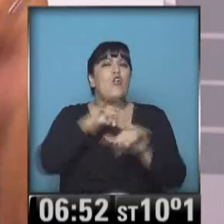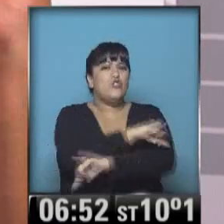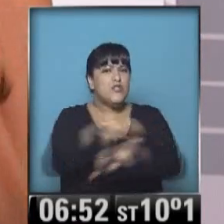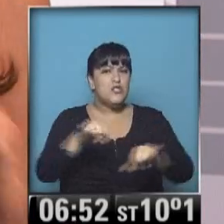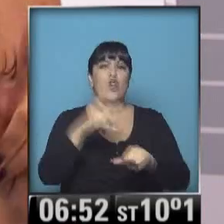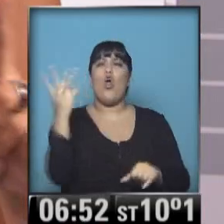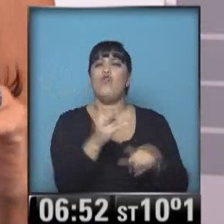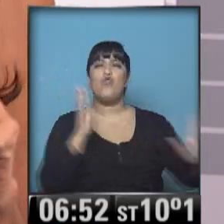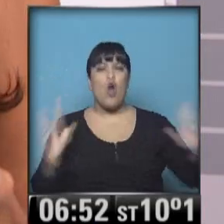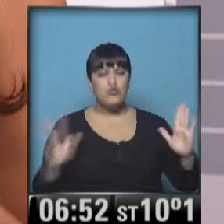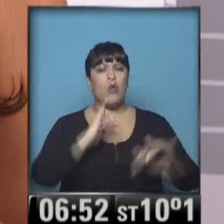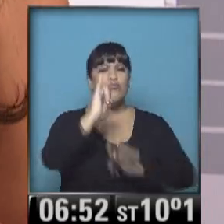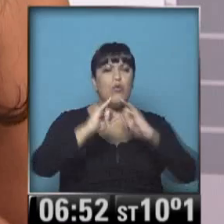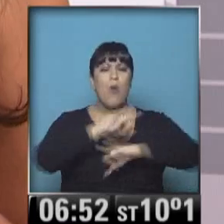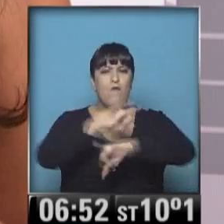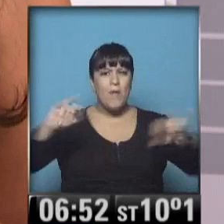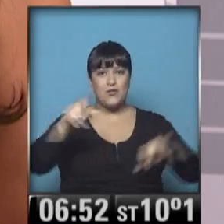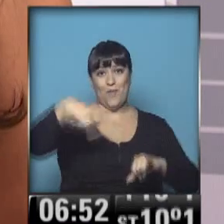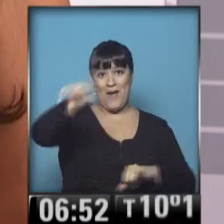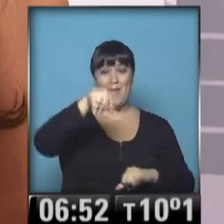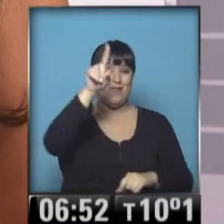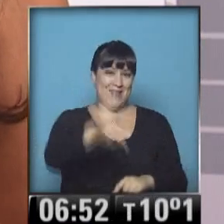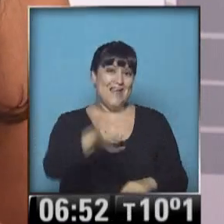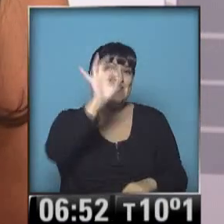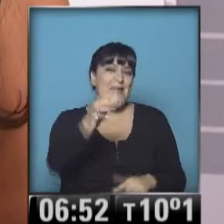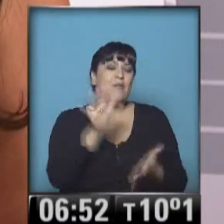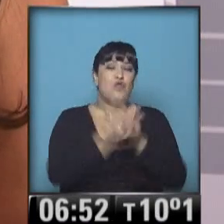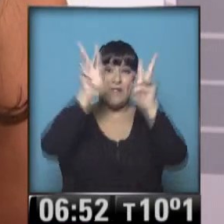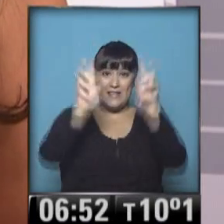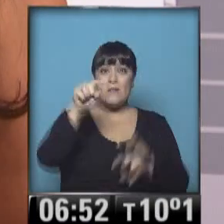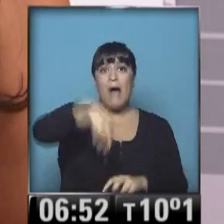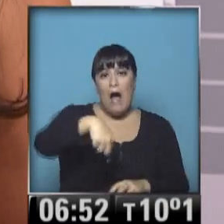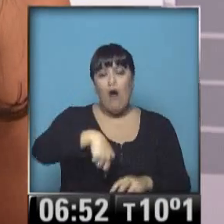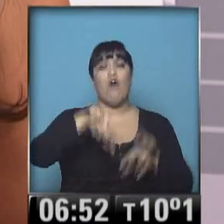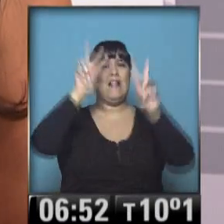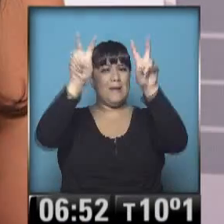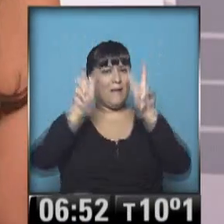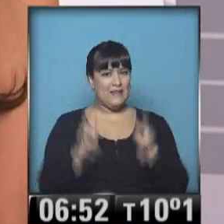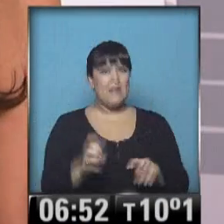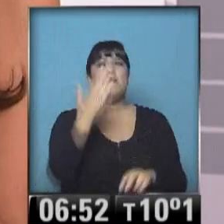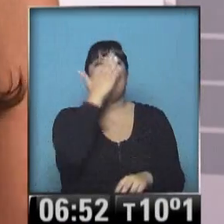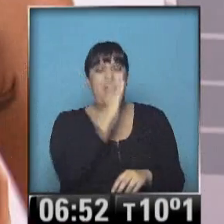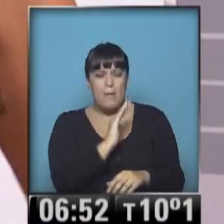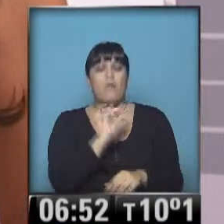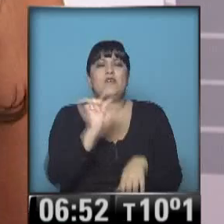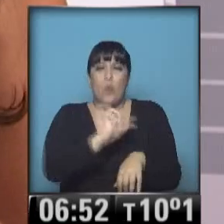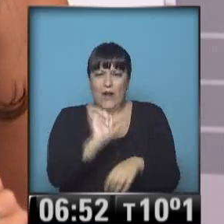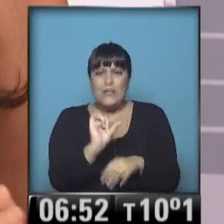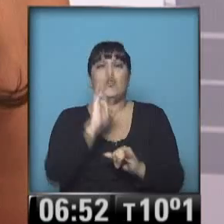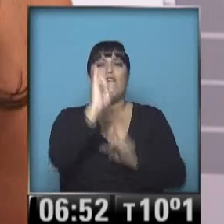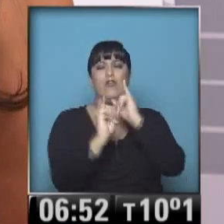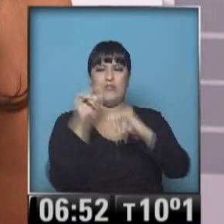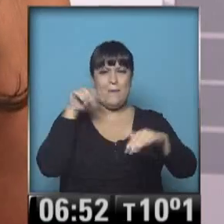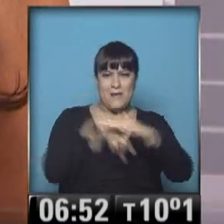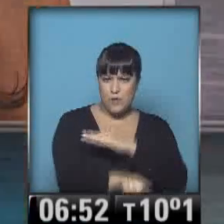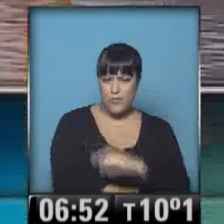información, 2 horas cargadas de noticias para que usted comience bien la jornada. Aquí algunos de los adelantos, los temas que vamos a ampliar enseguida en la